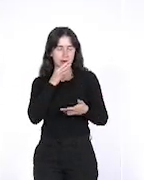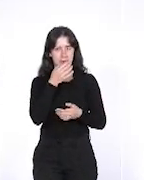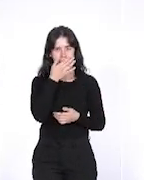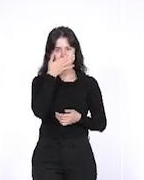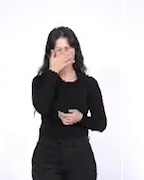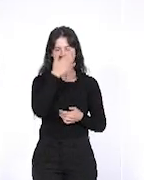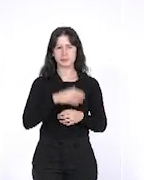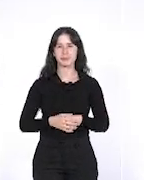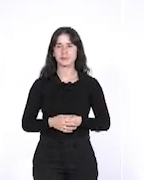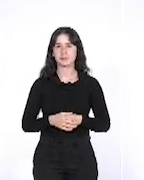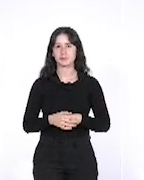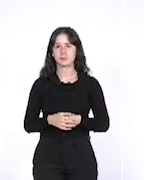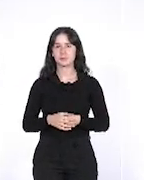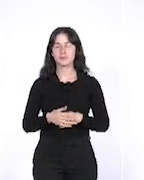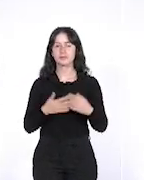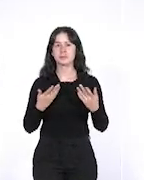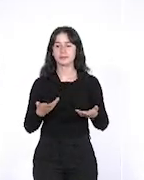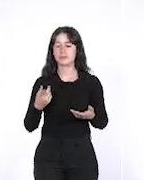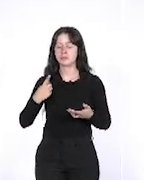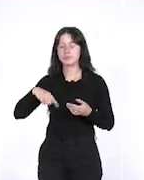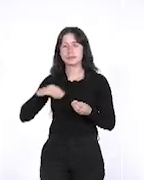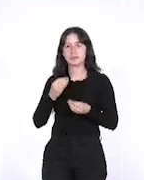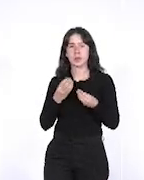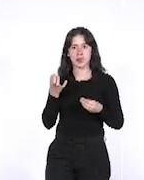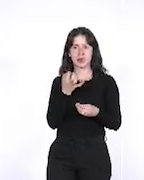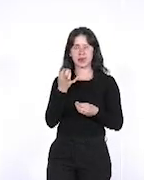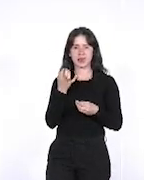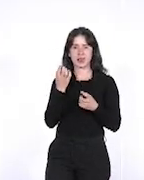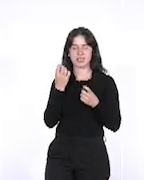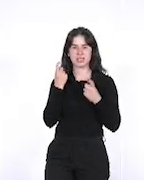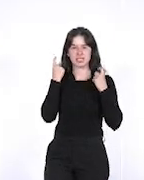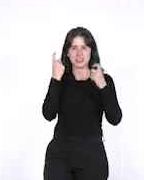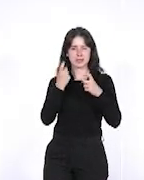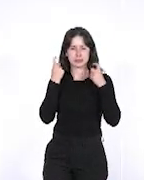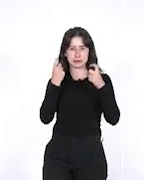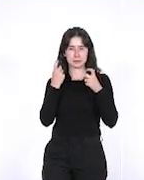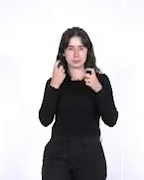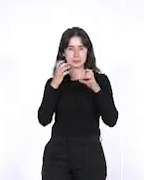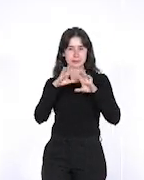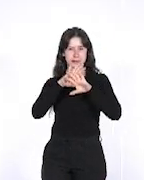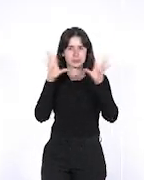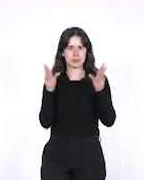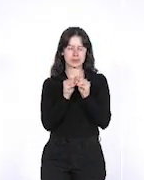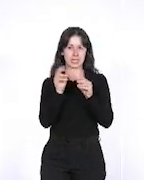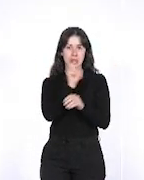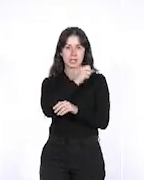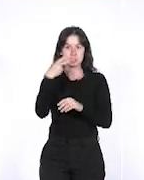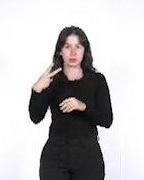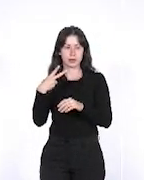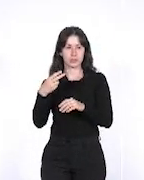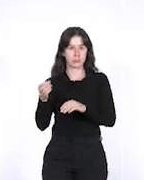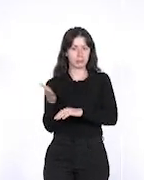e hemos hecho entre todos un ejercicio importante de resumir los resultados preliminares en varios